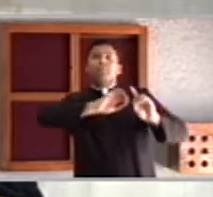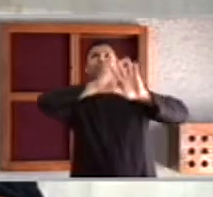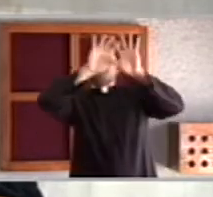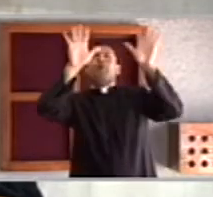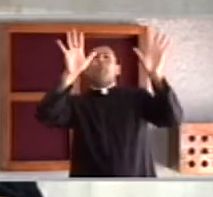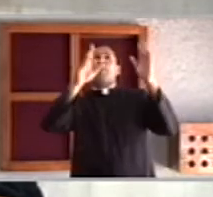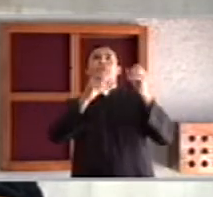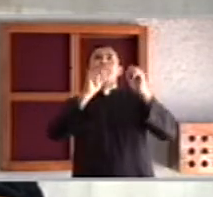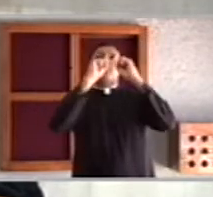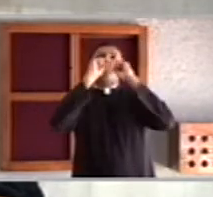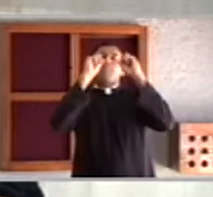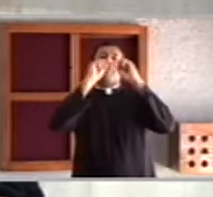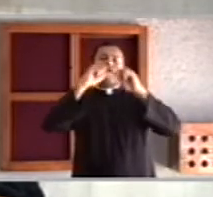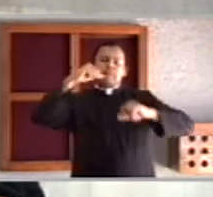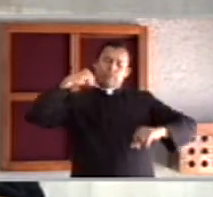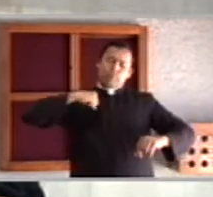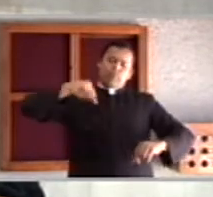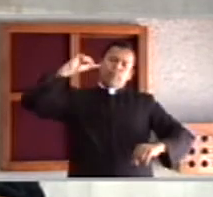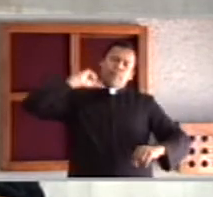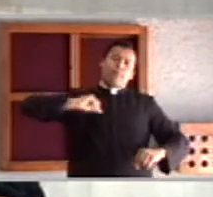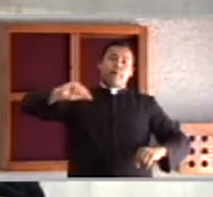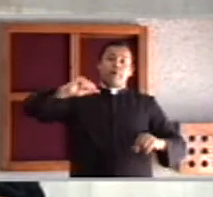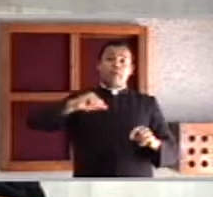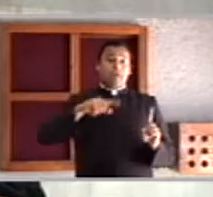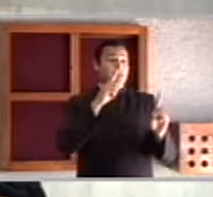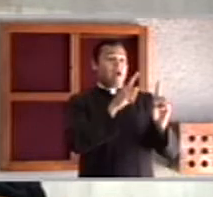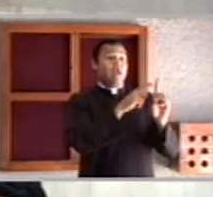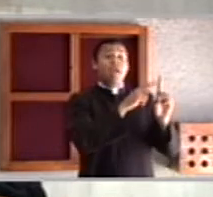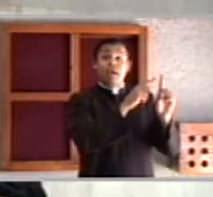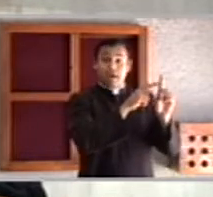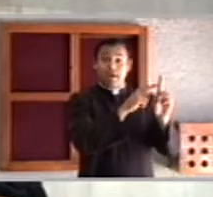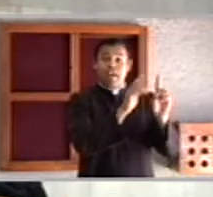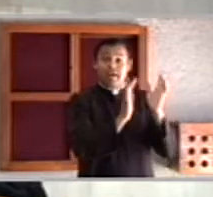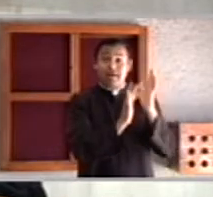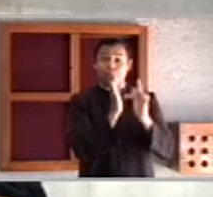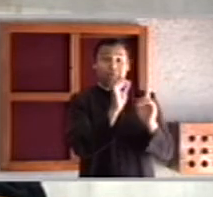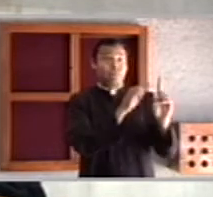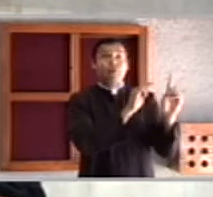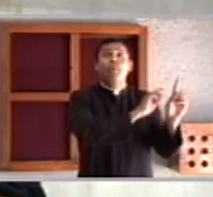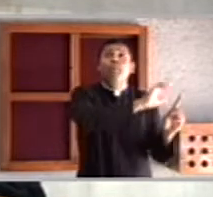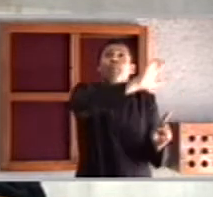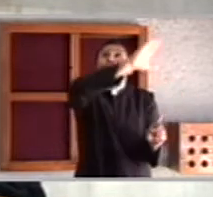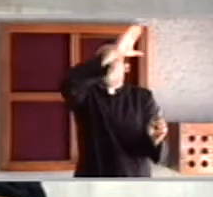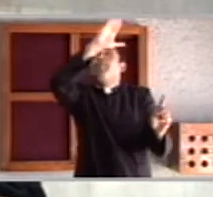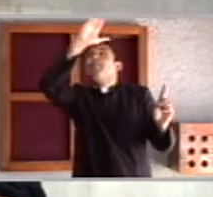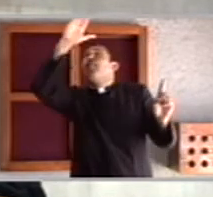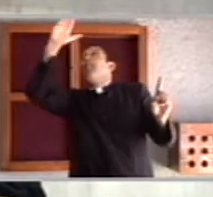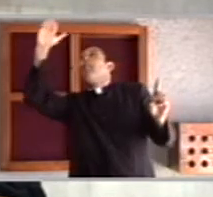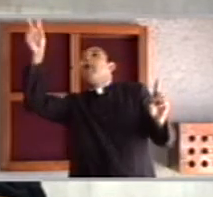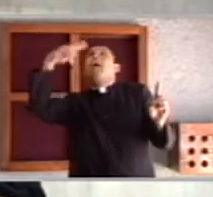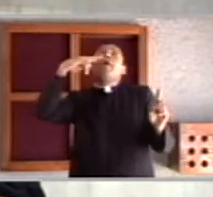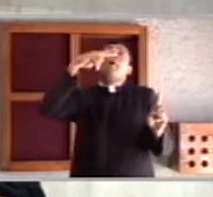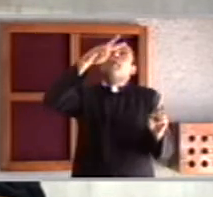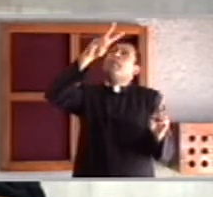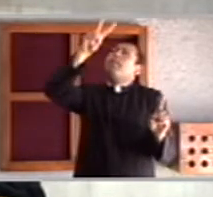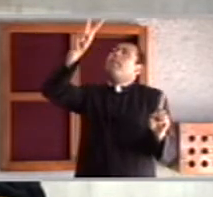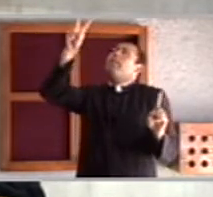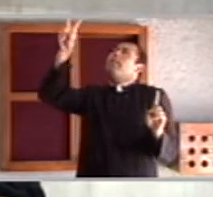Amén. Miren, Él viene entre las nubes y todos lo verán, aun aquellos que lo